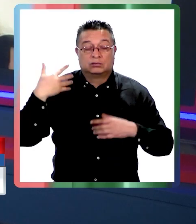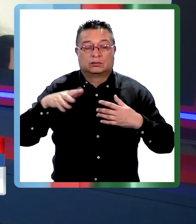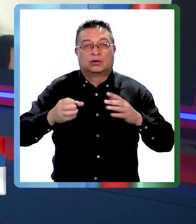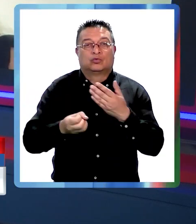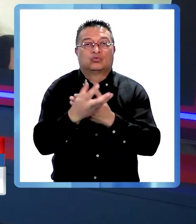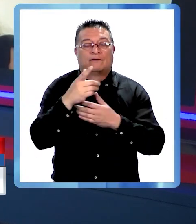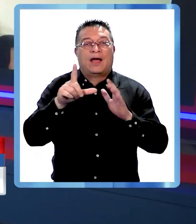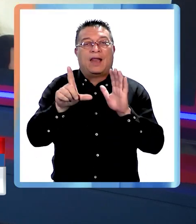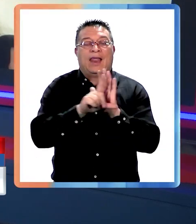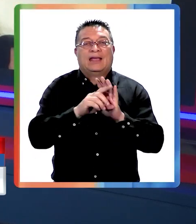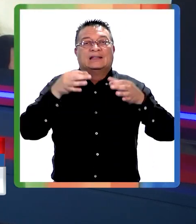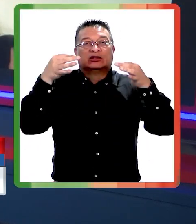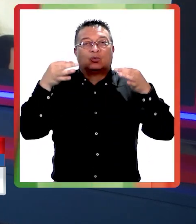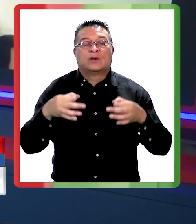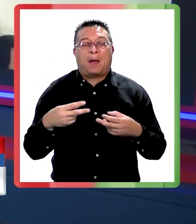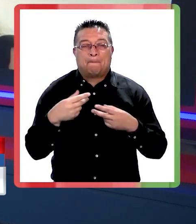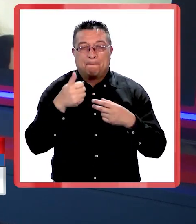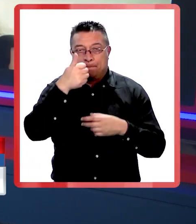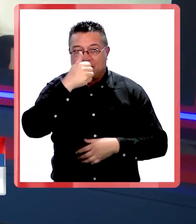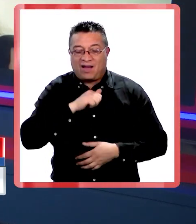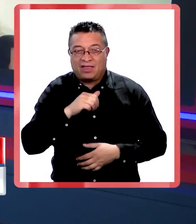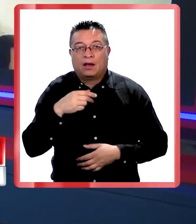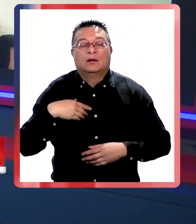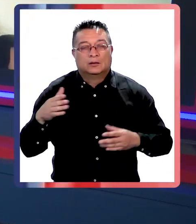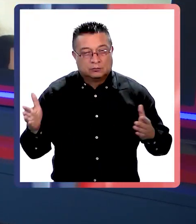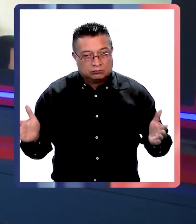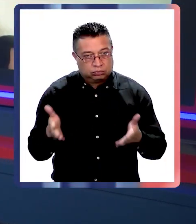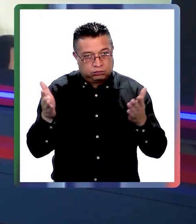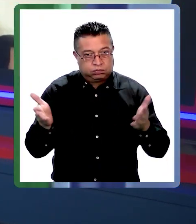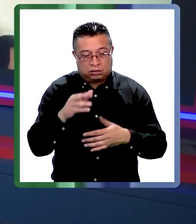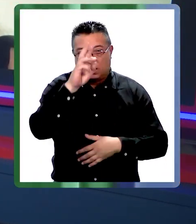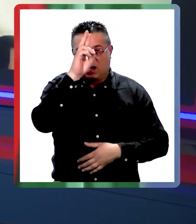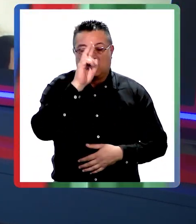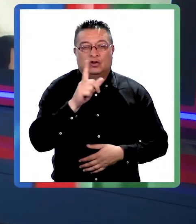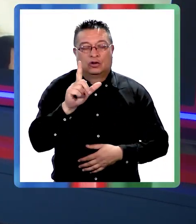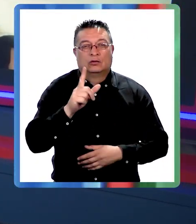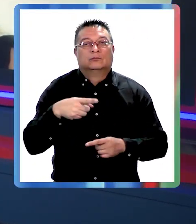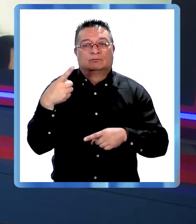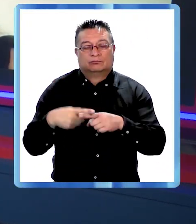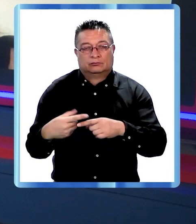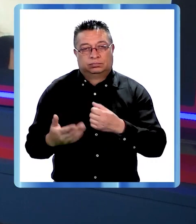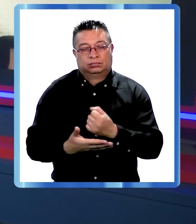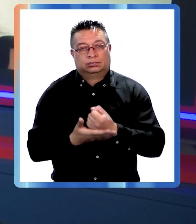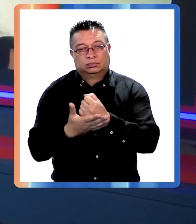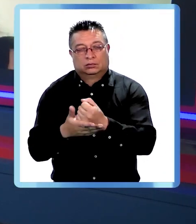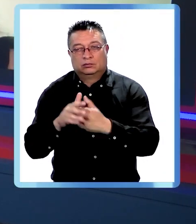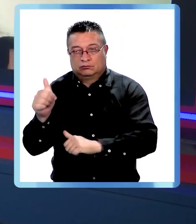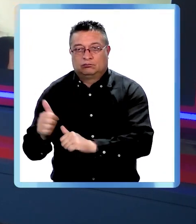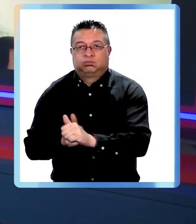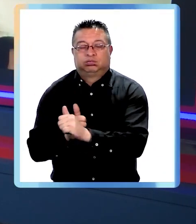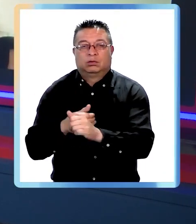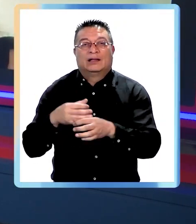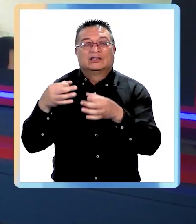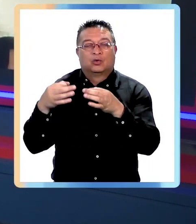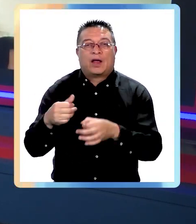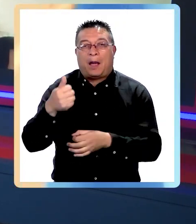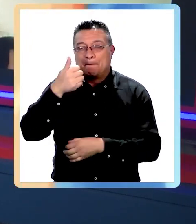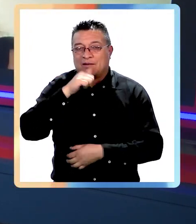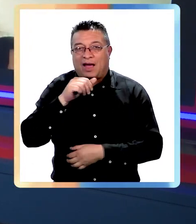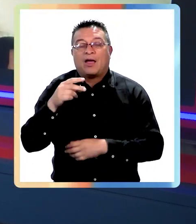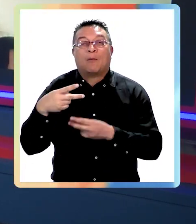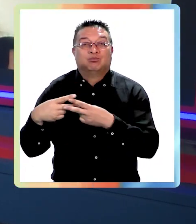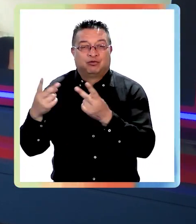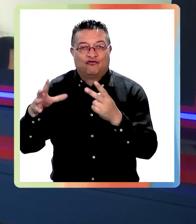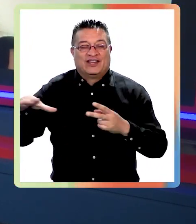aprobó, por lo demás, la nueva ley de seguridad privada que promoverá el rol coadyuvante y complementario de la seguridad privada